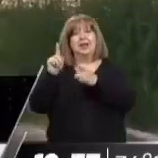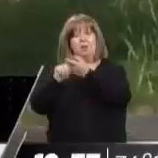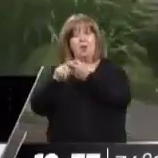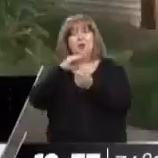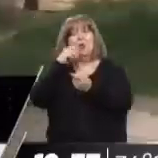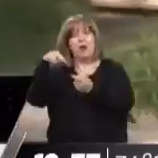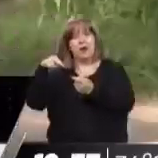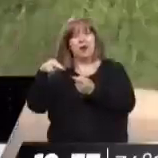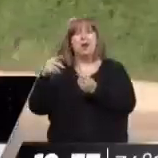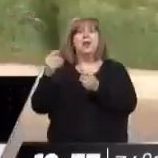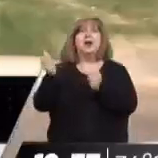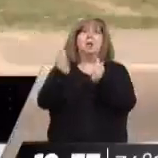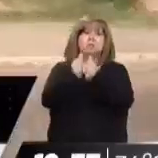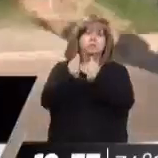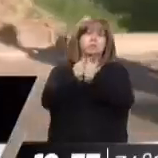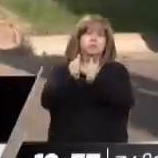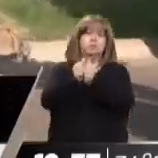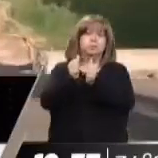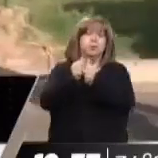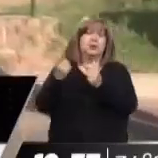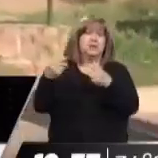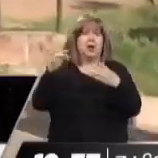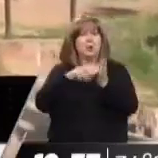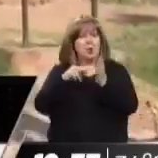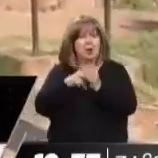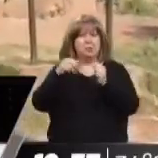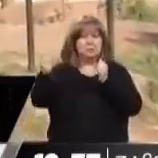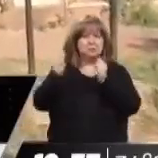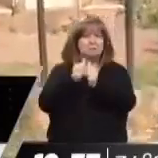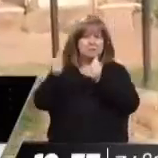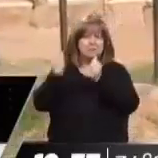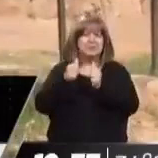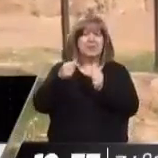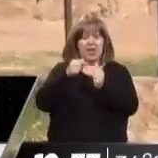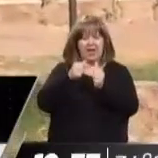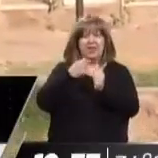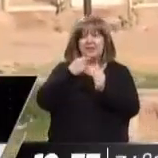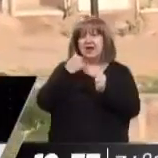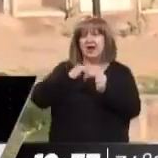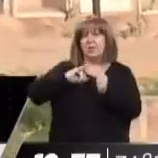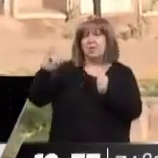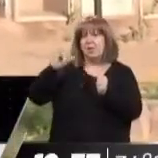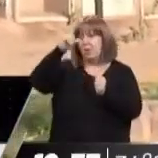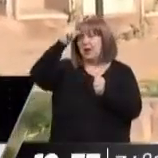problemas de pareja desde hace varios años, inclusive él tenía ya denuncias en su contra por violencia de género.